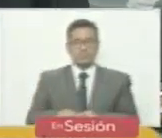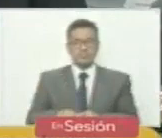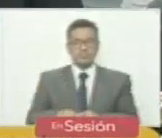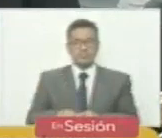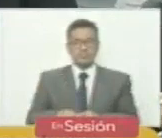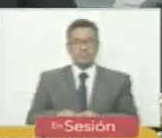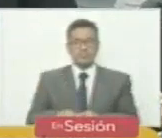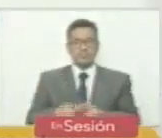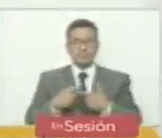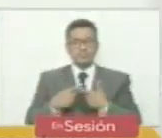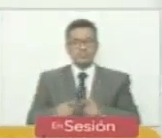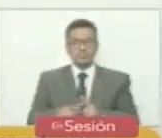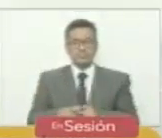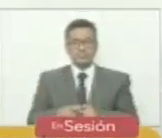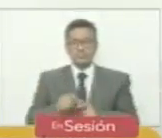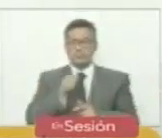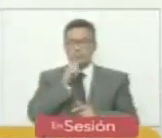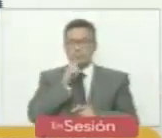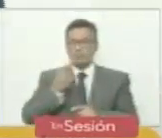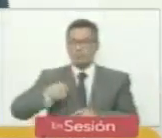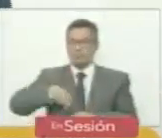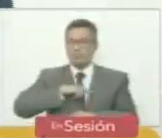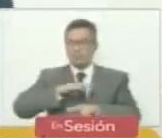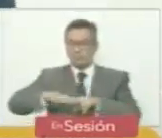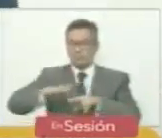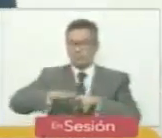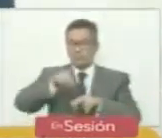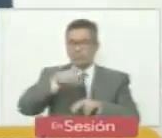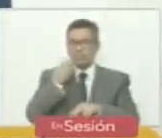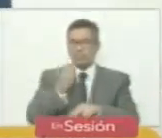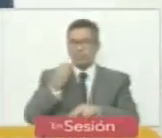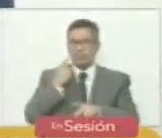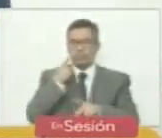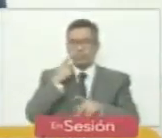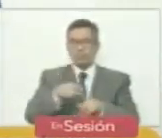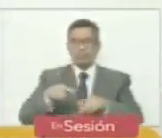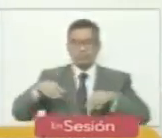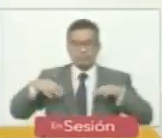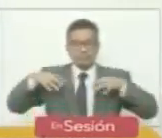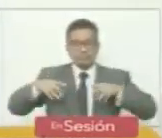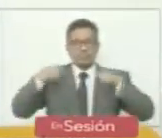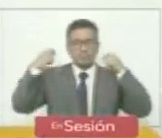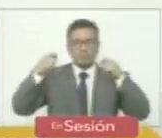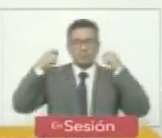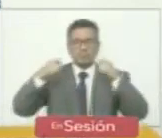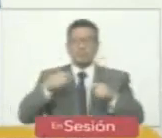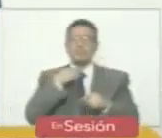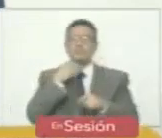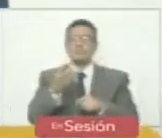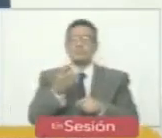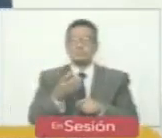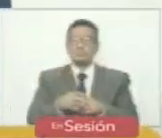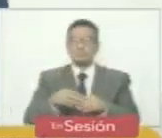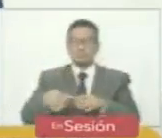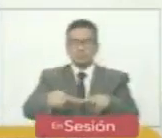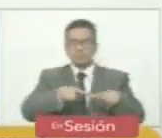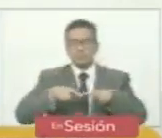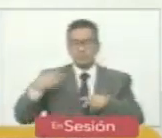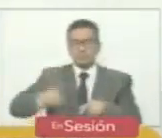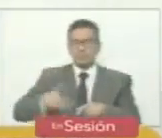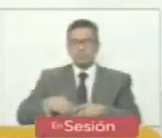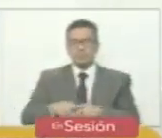Pero, quienes éramos niños y jóvenes en la época, nos fuimos para la calle con el grito de que las Malvinas son